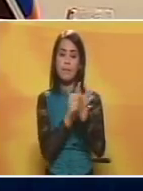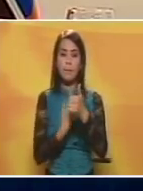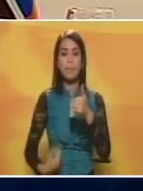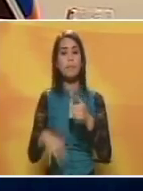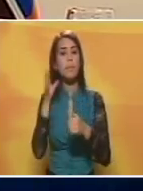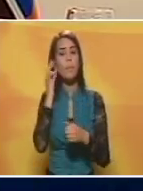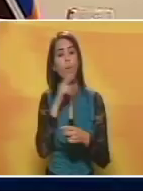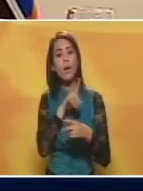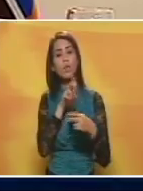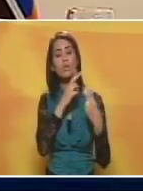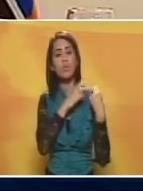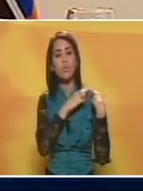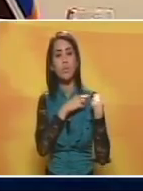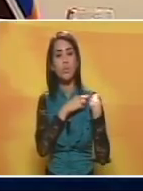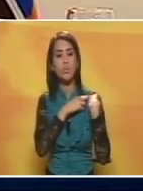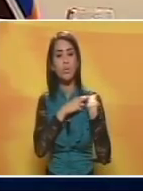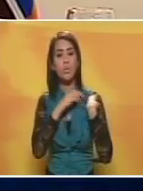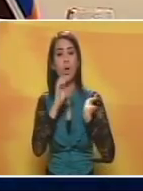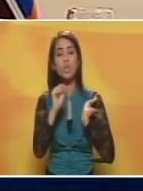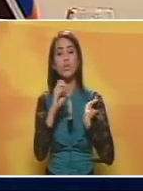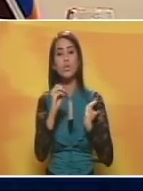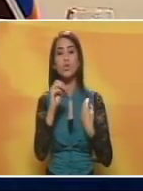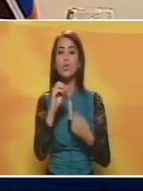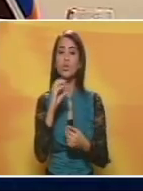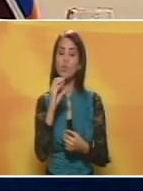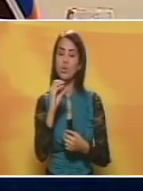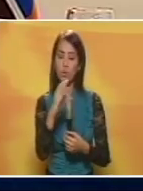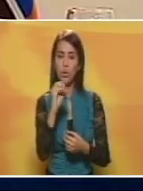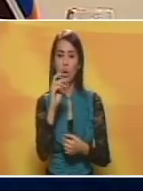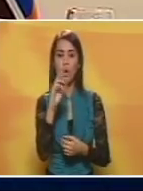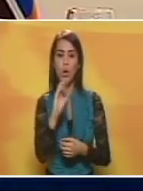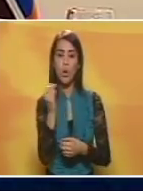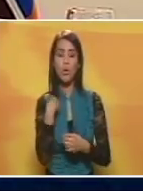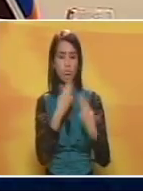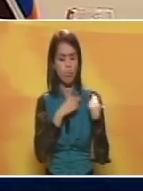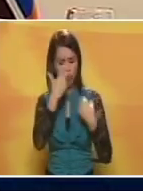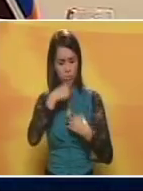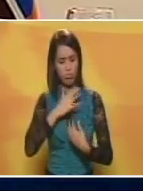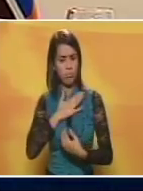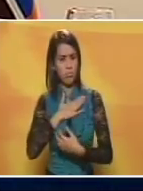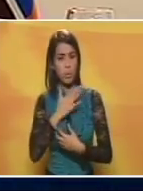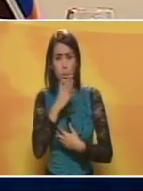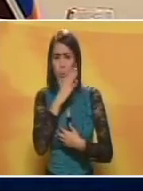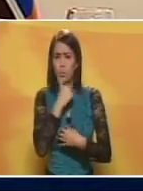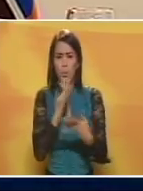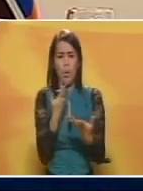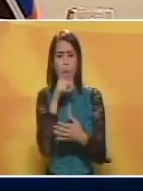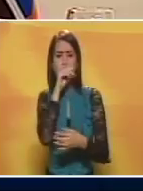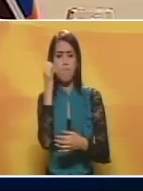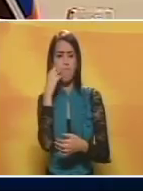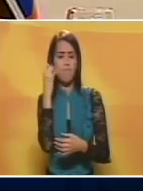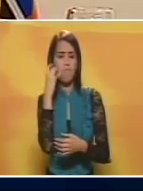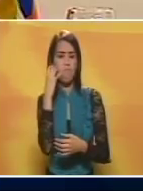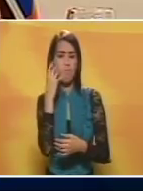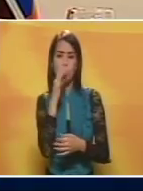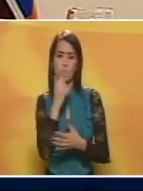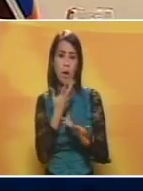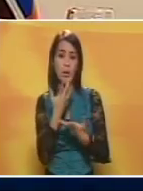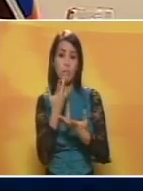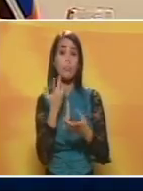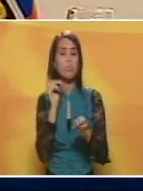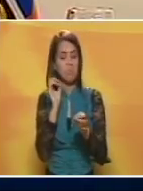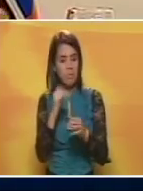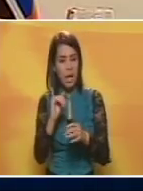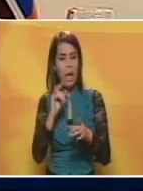la rectora Socorro Hernández y mi persona no tenemos cuentas en Twitter, aunque están